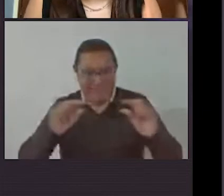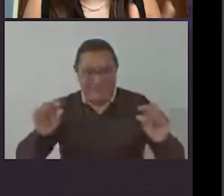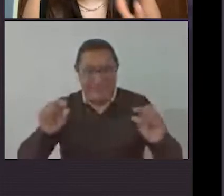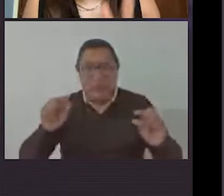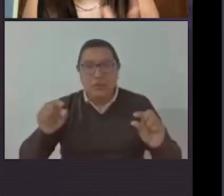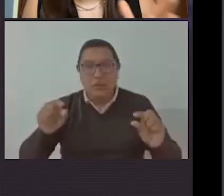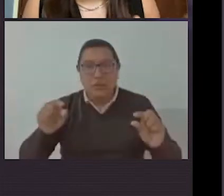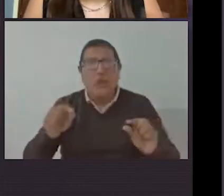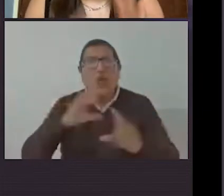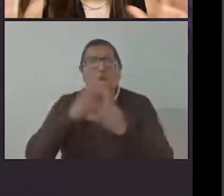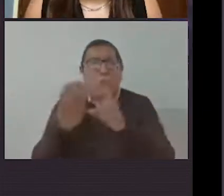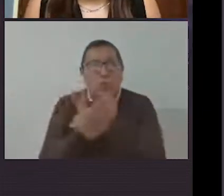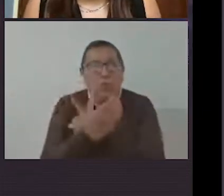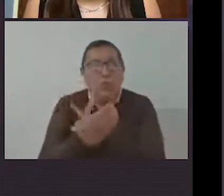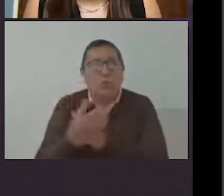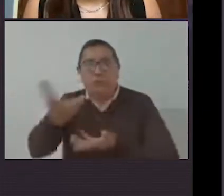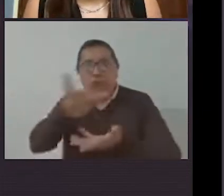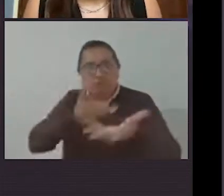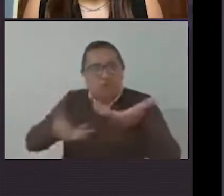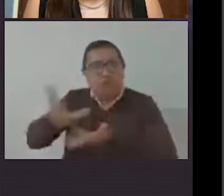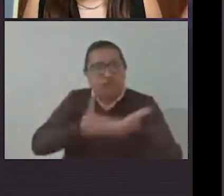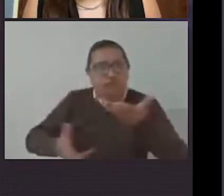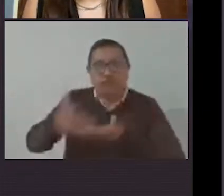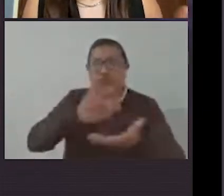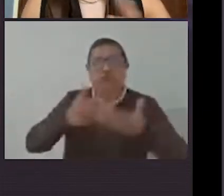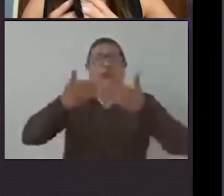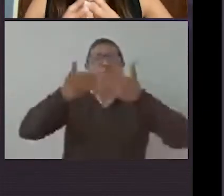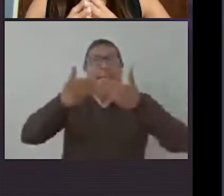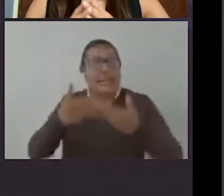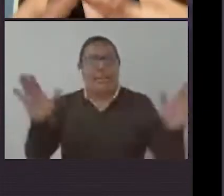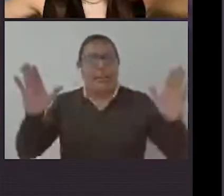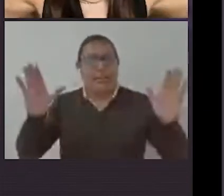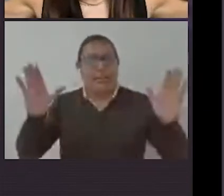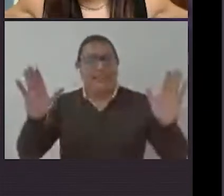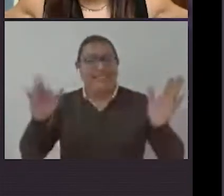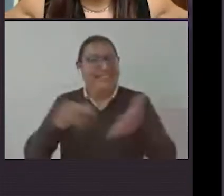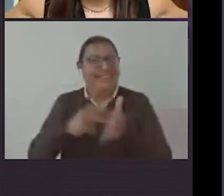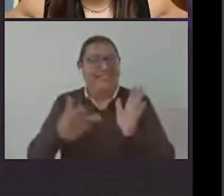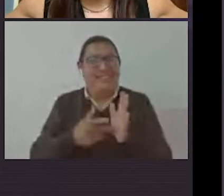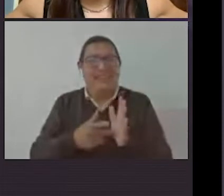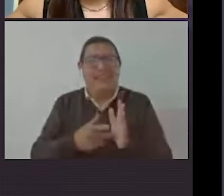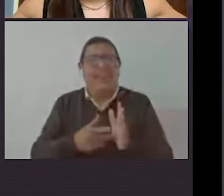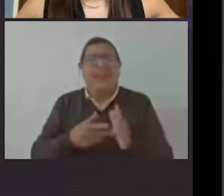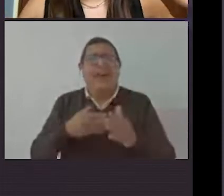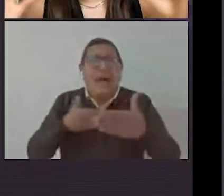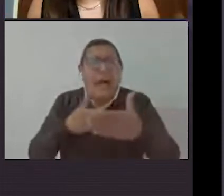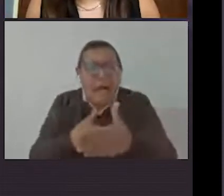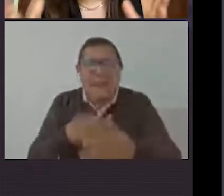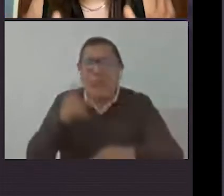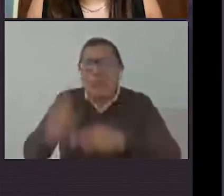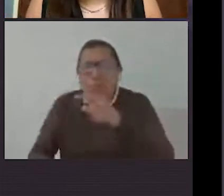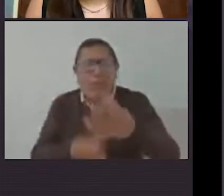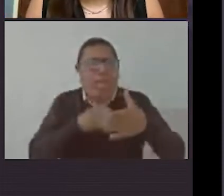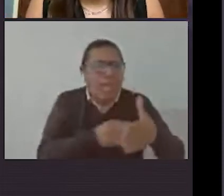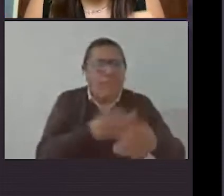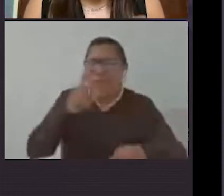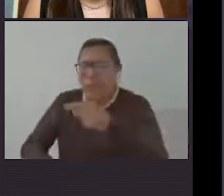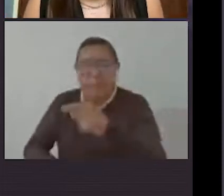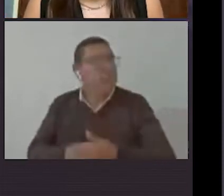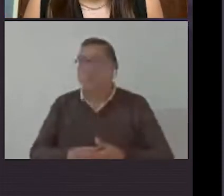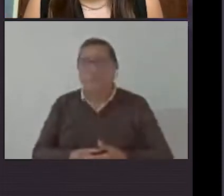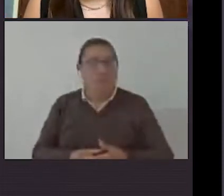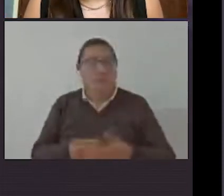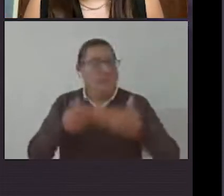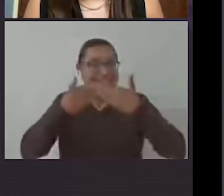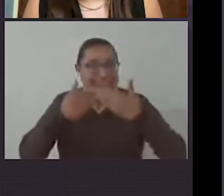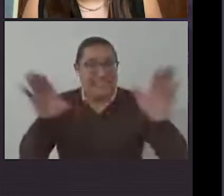cultura, boundaryless, sin límites, que es, nosotros queremos explorar todas las posibilidades y siempre preguntarnos qué